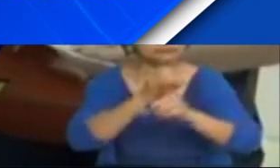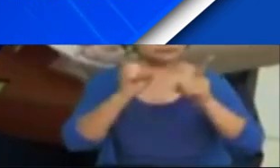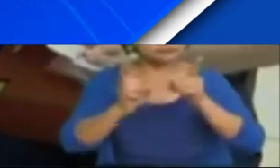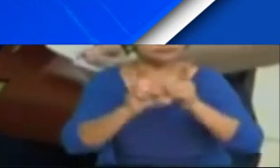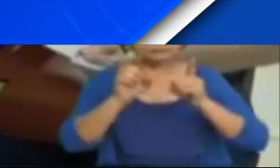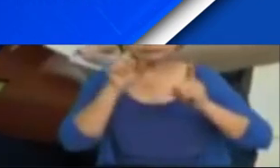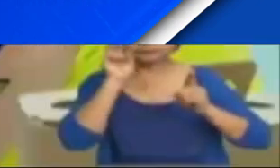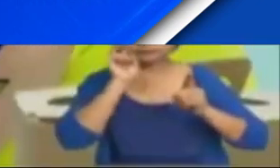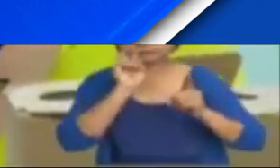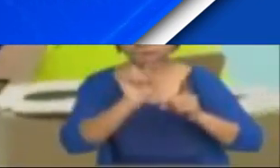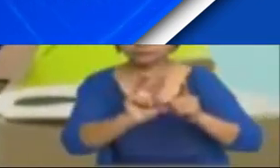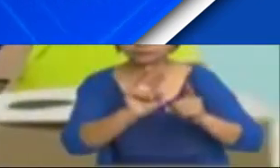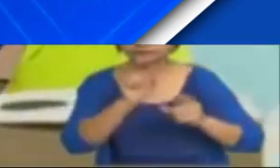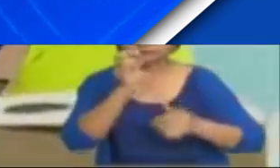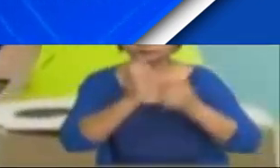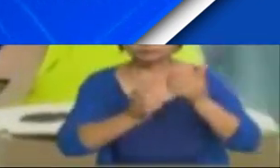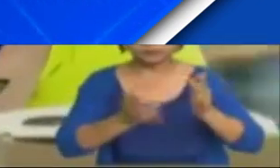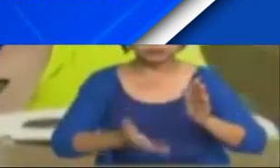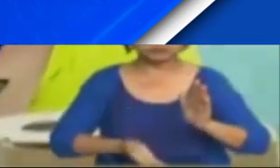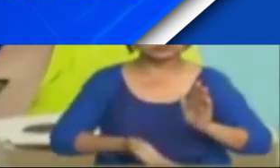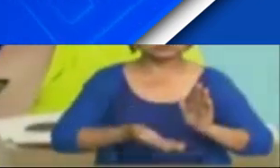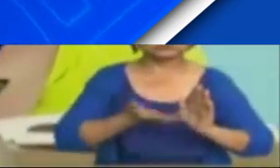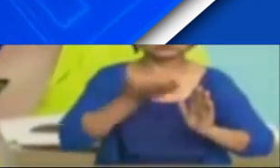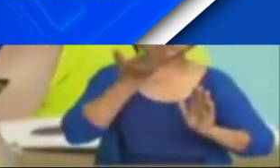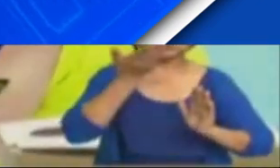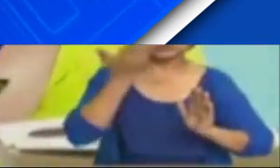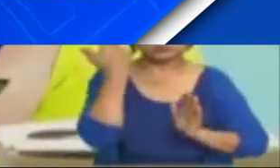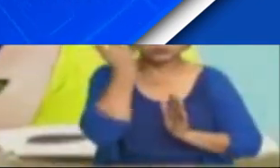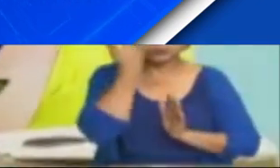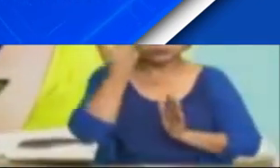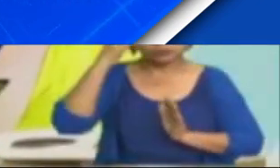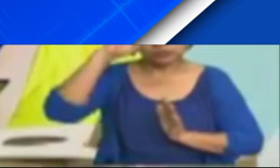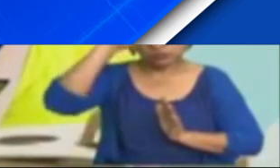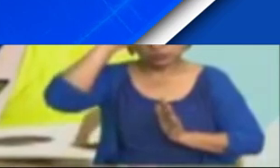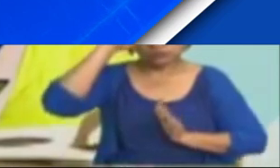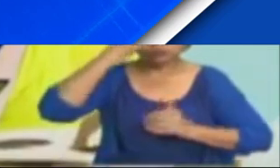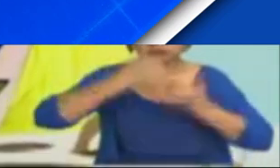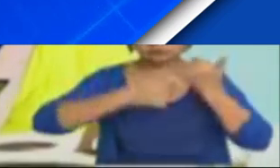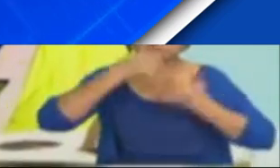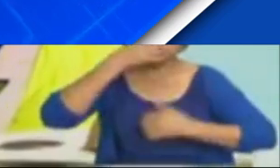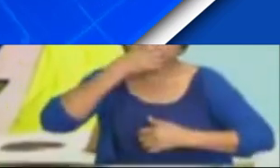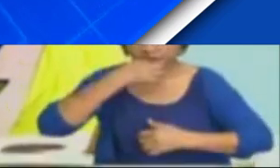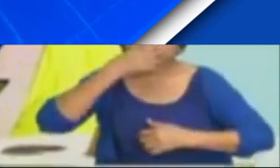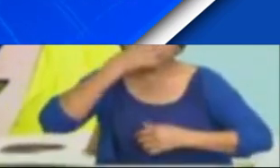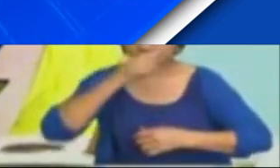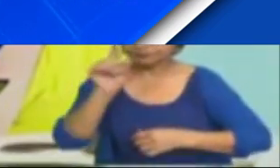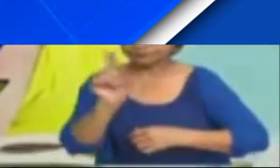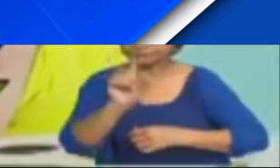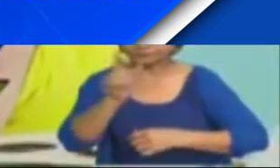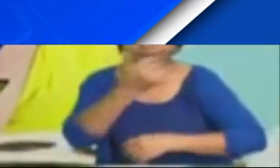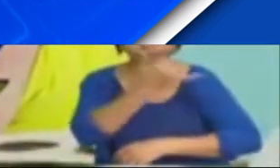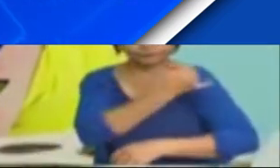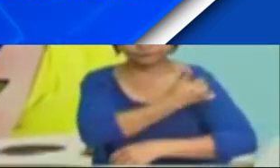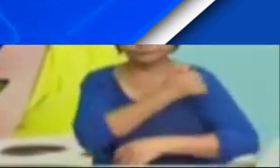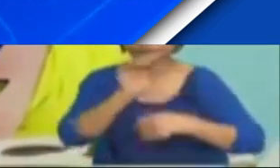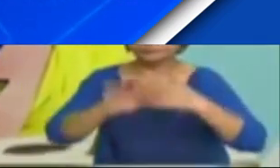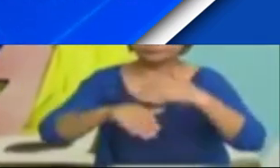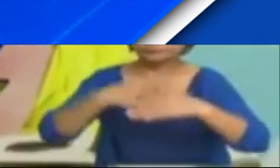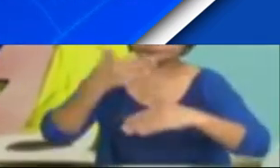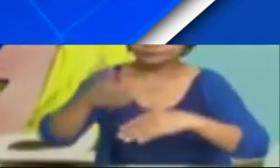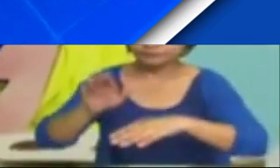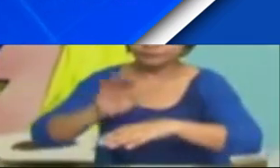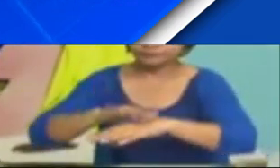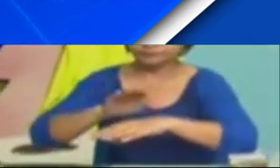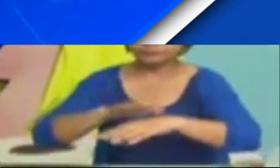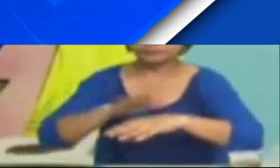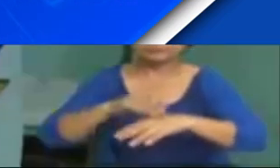es un país con alta cobertura vacunal, en la cual destacan la labor de quienes desarrollan las jornadas de vacunación y llegan hasta los